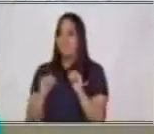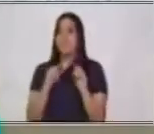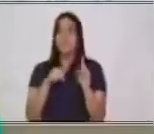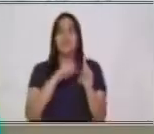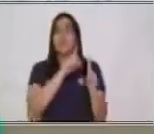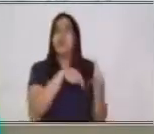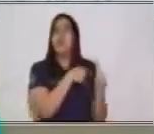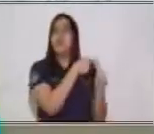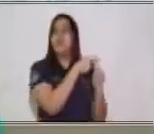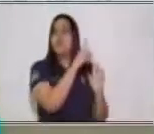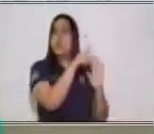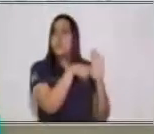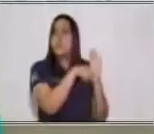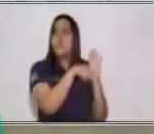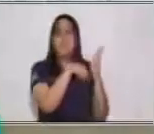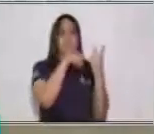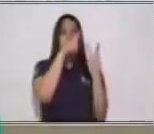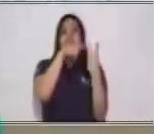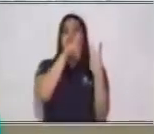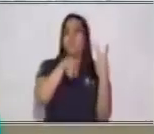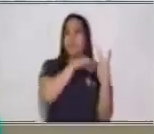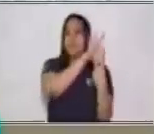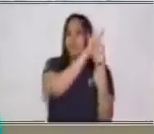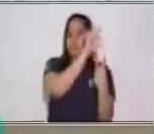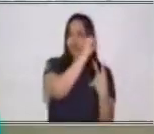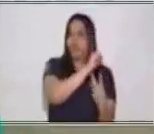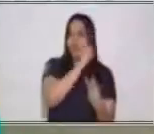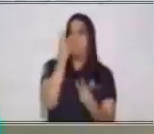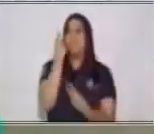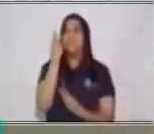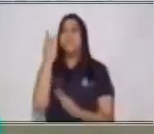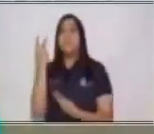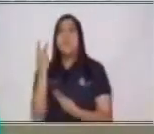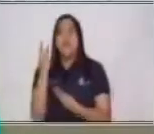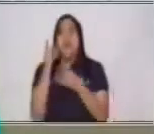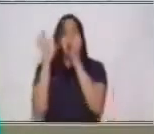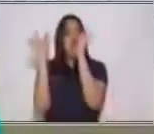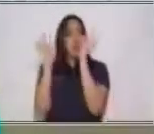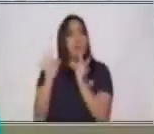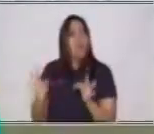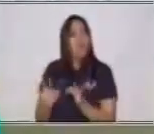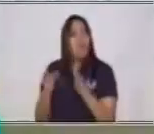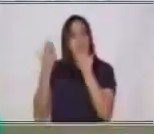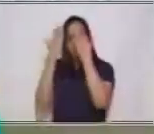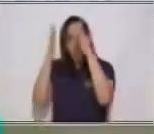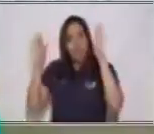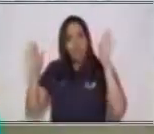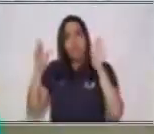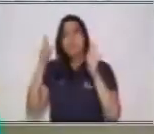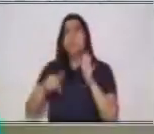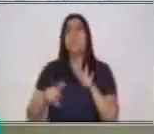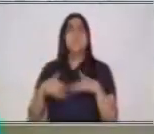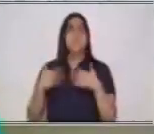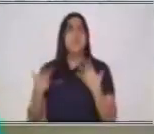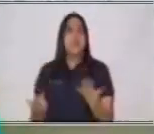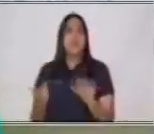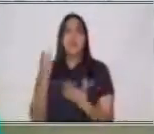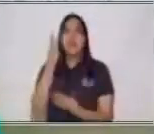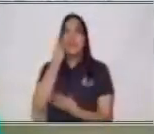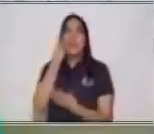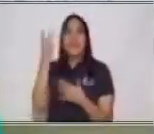y diferencia de cubos. La forma general de la suma de cubos es